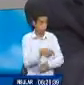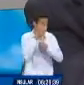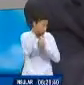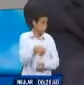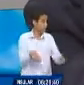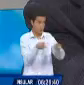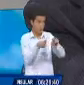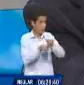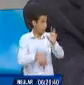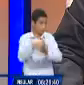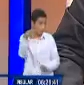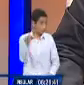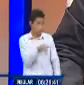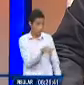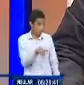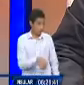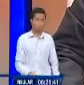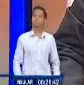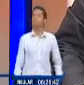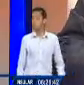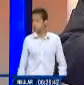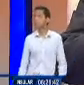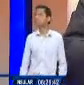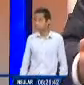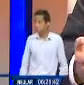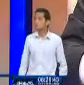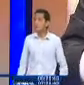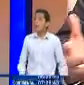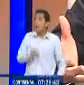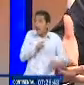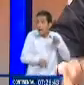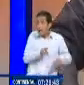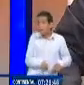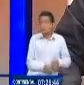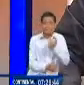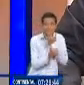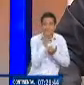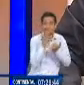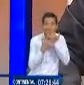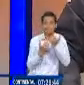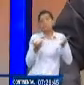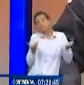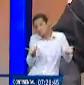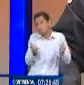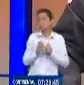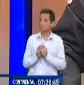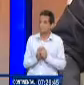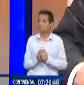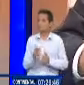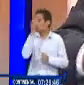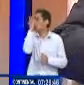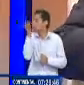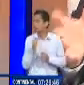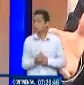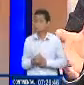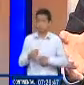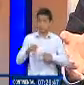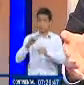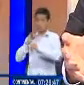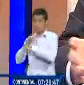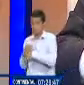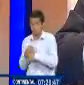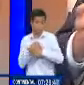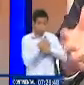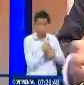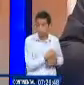trató al sector petrolero y lamentablemente yo diría que sí y ahí cometimos algunos errores por supuesto porque porque son dos industrias totalmente